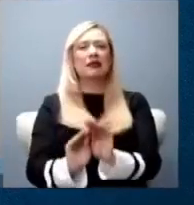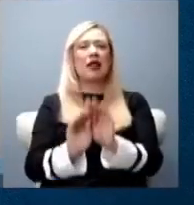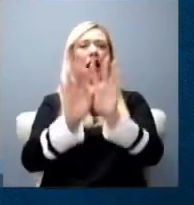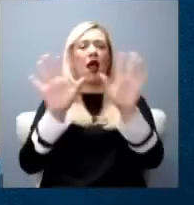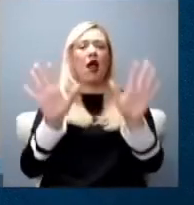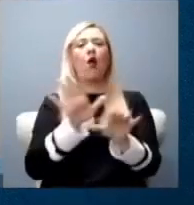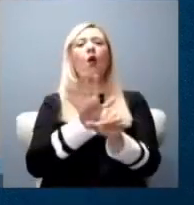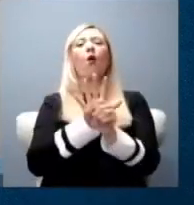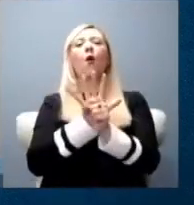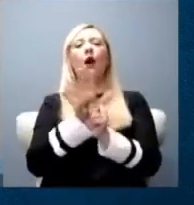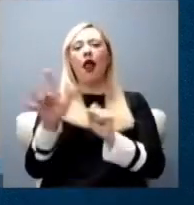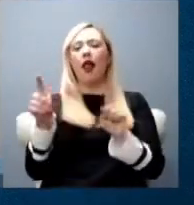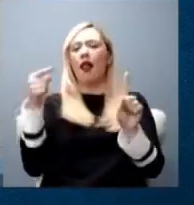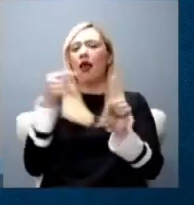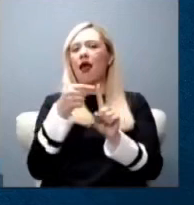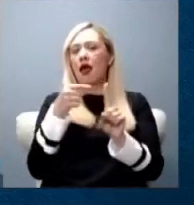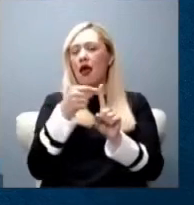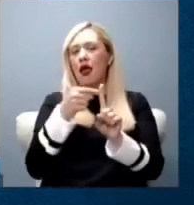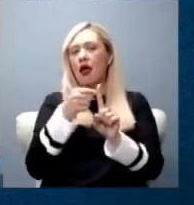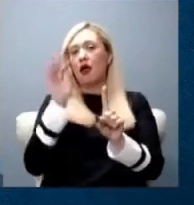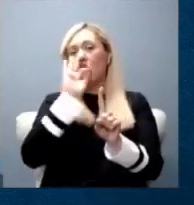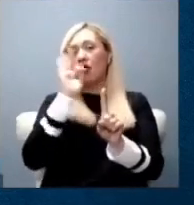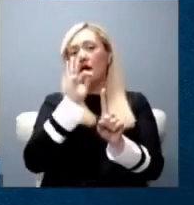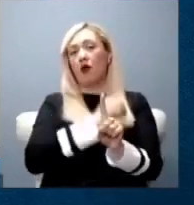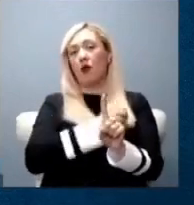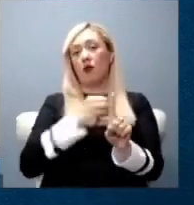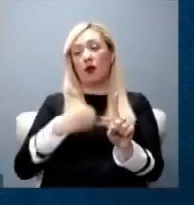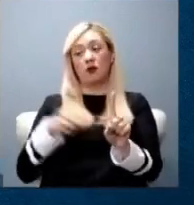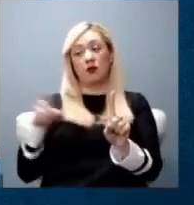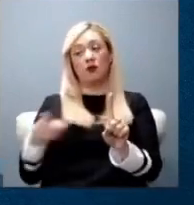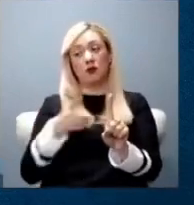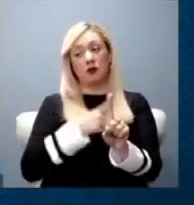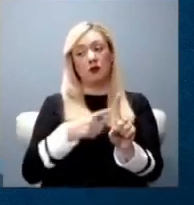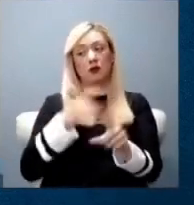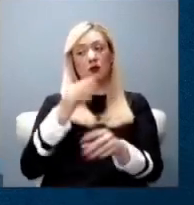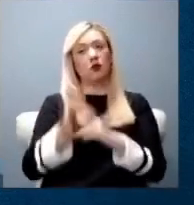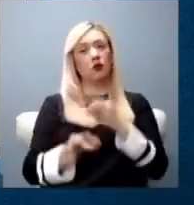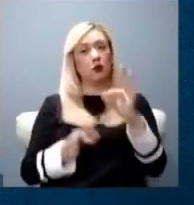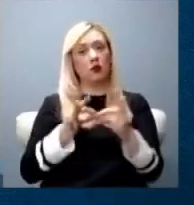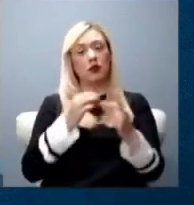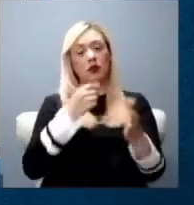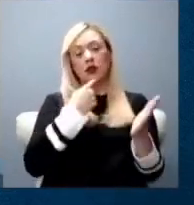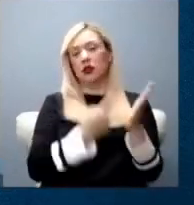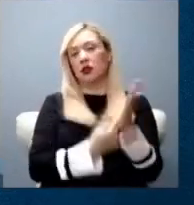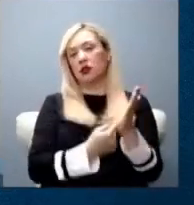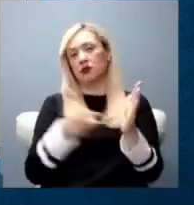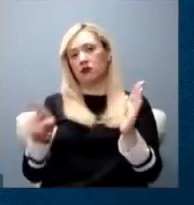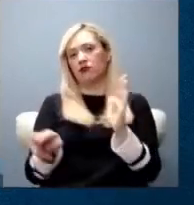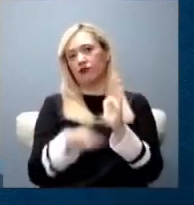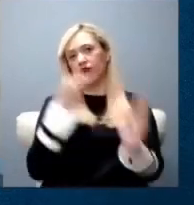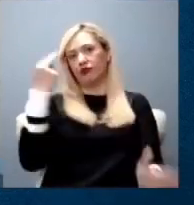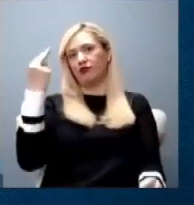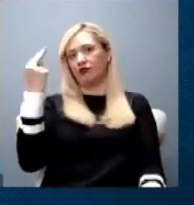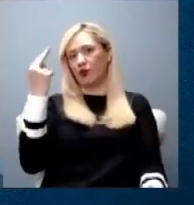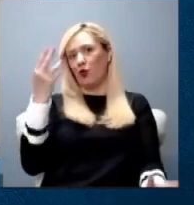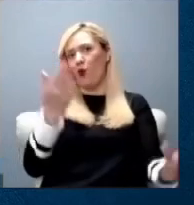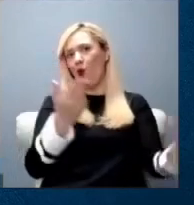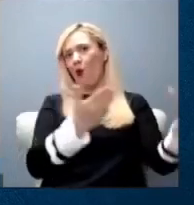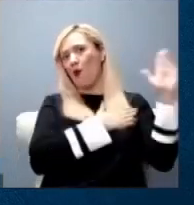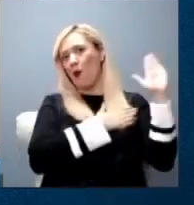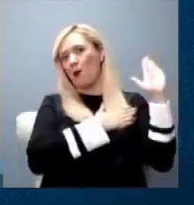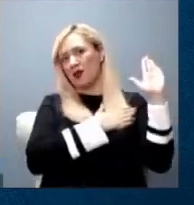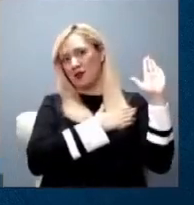contenido de alguna obligación concreta que aparezca en el compromiso internacional, en este caso en la